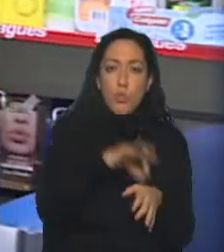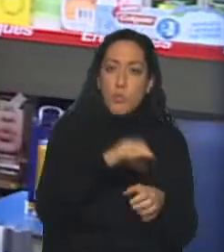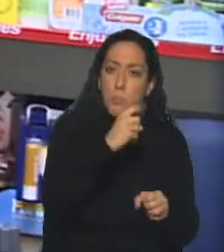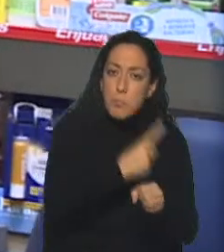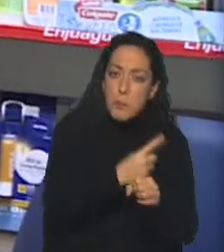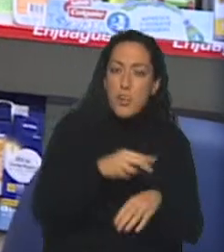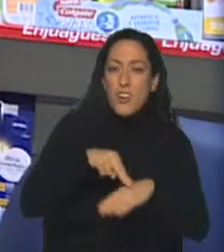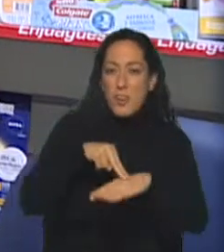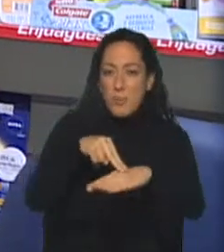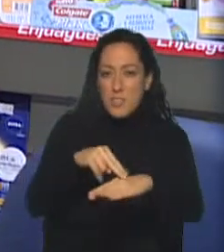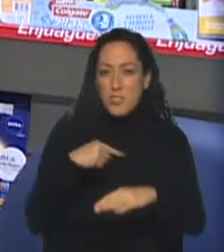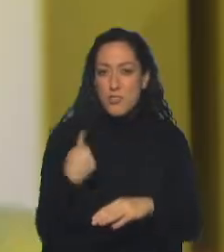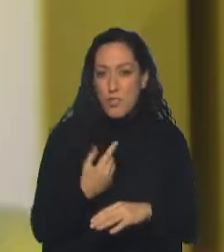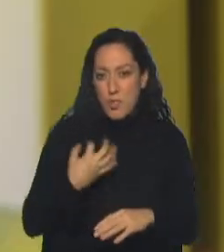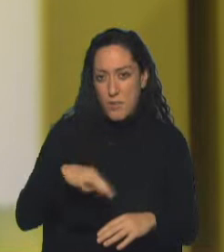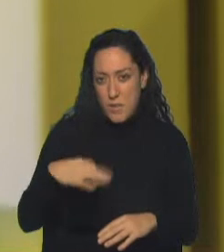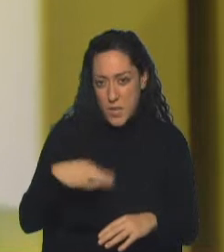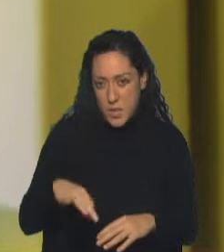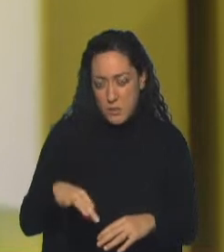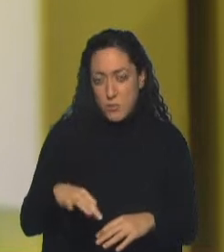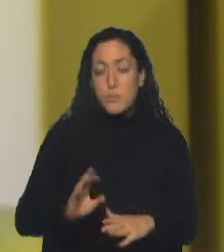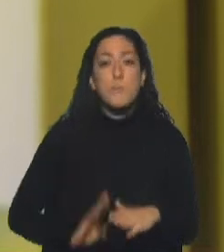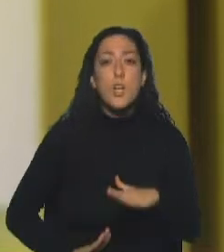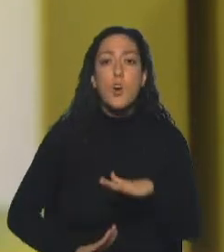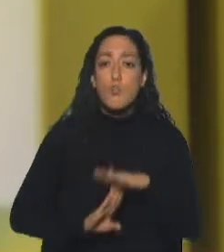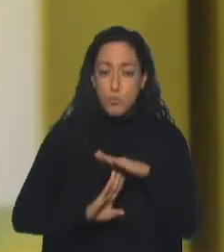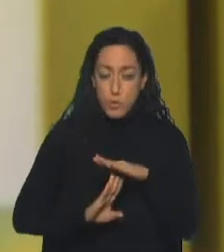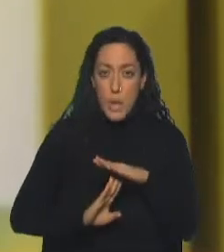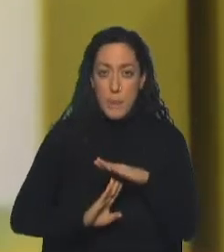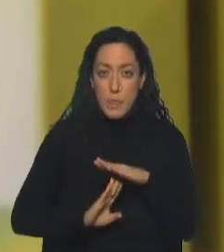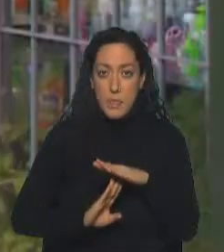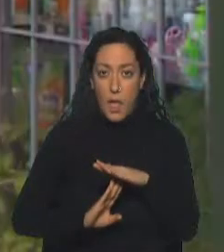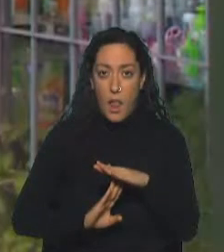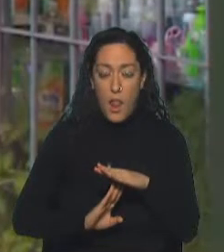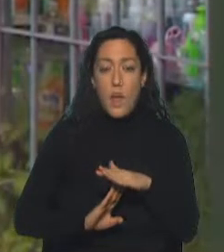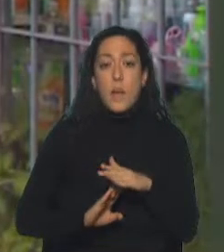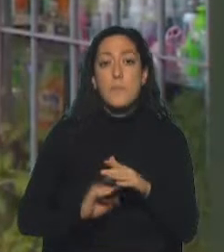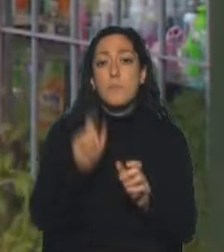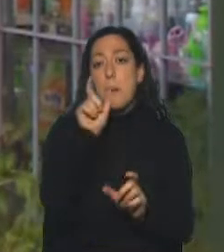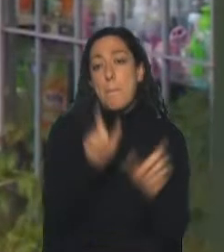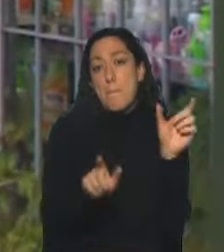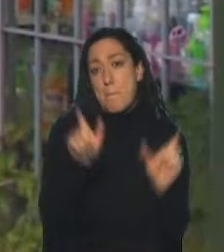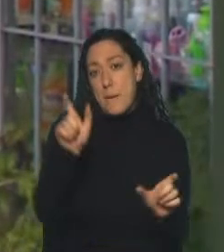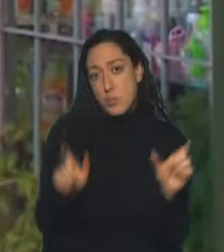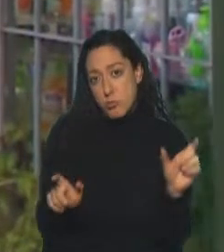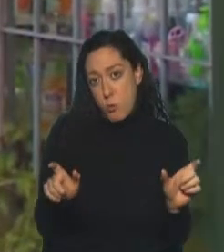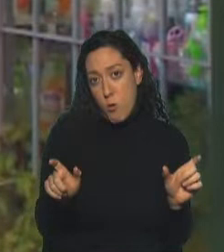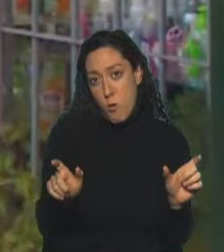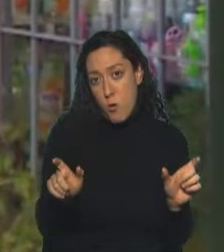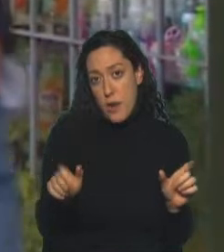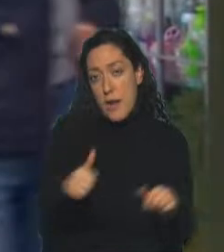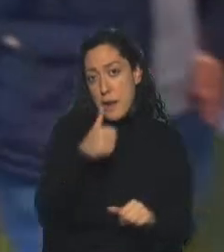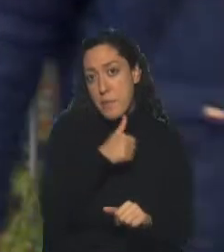todo caso y bueno lo que sí va a ser imprescindible tener en cuenta es que la gente va a necesitar el